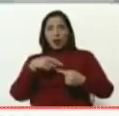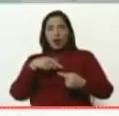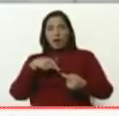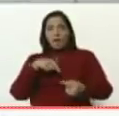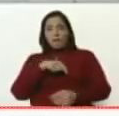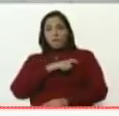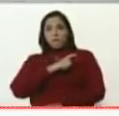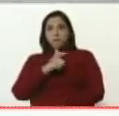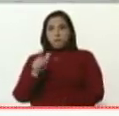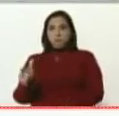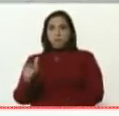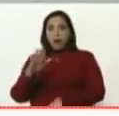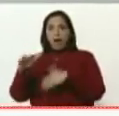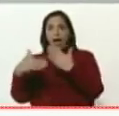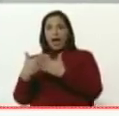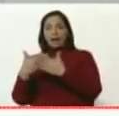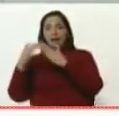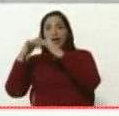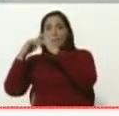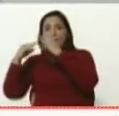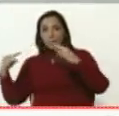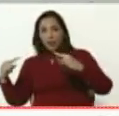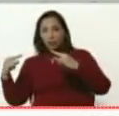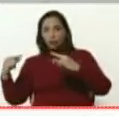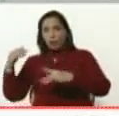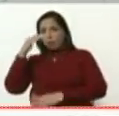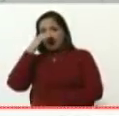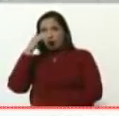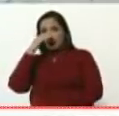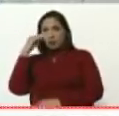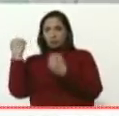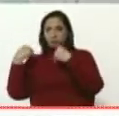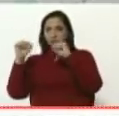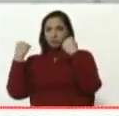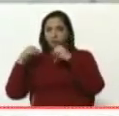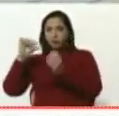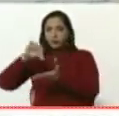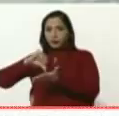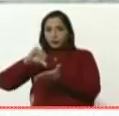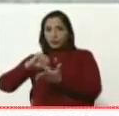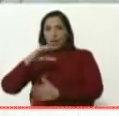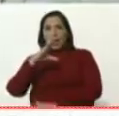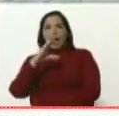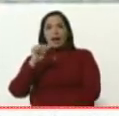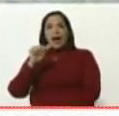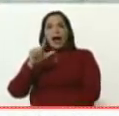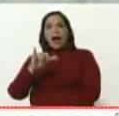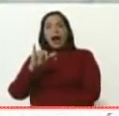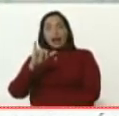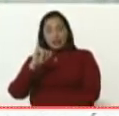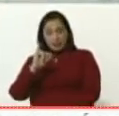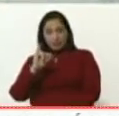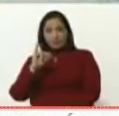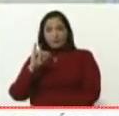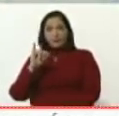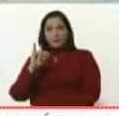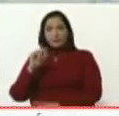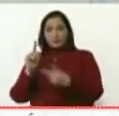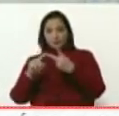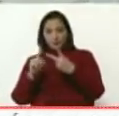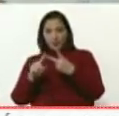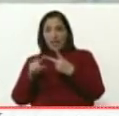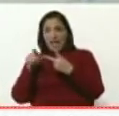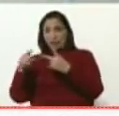hacia un campamento paramilitar donde recibieron entrenamiento en la ciudad de Cali. En esos campamentos paramilitares